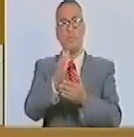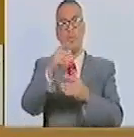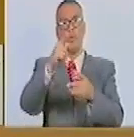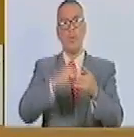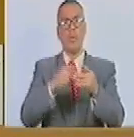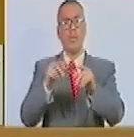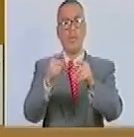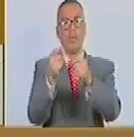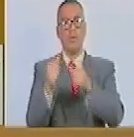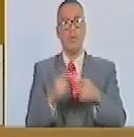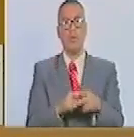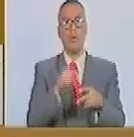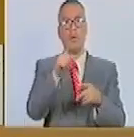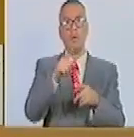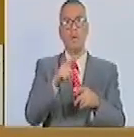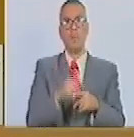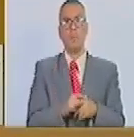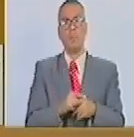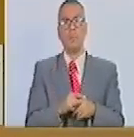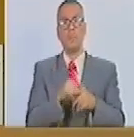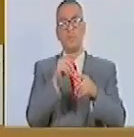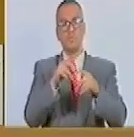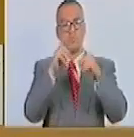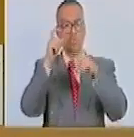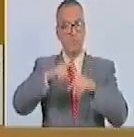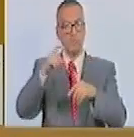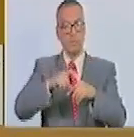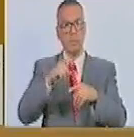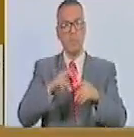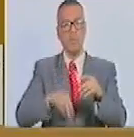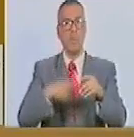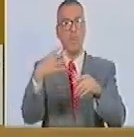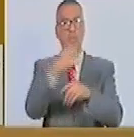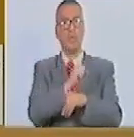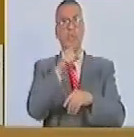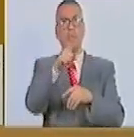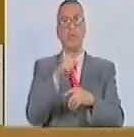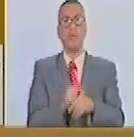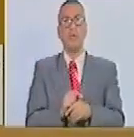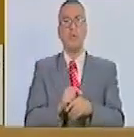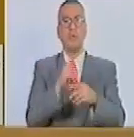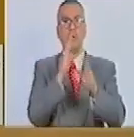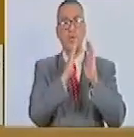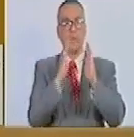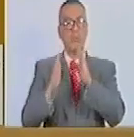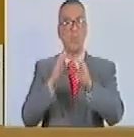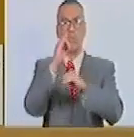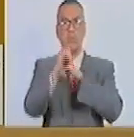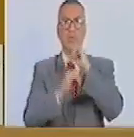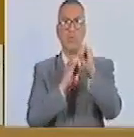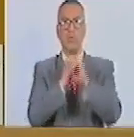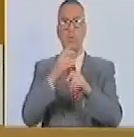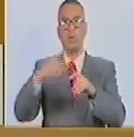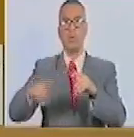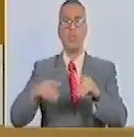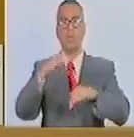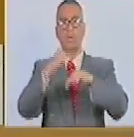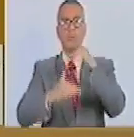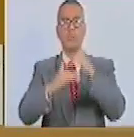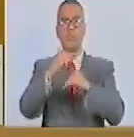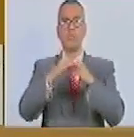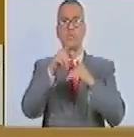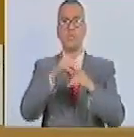franja económica es preponderante y necesario para alcanzar el tan anhelado orden internacional democrático